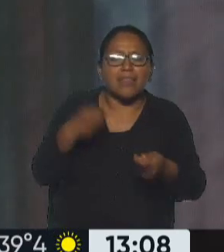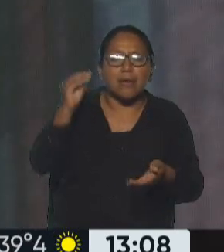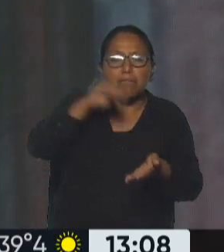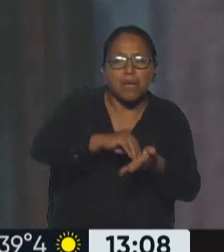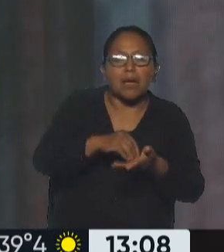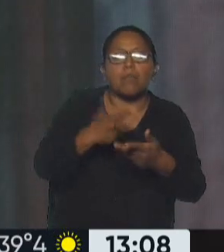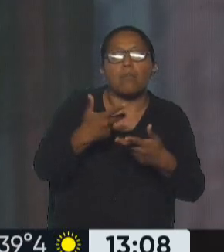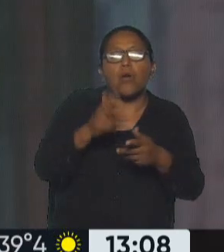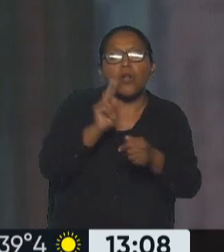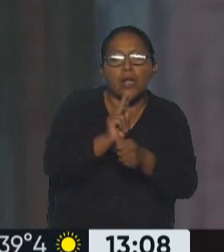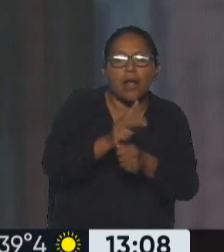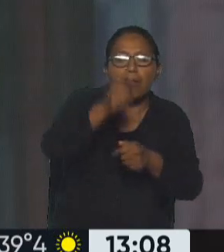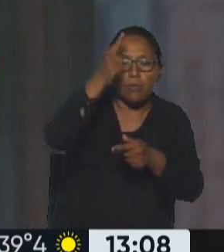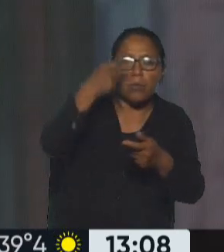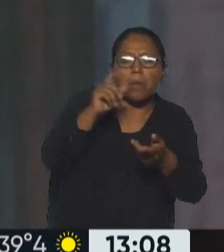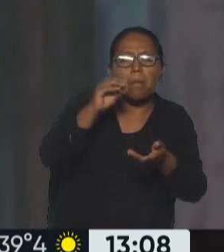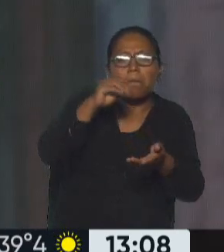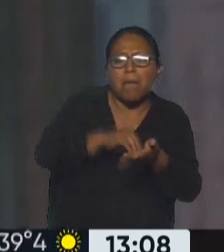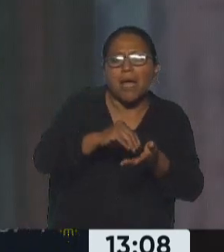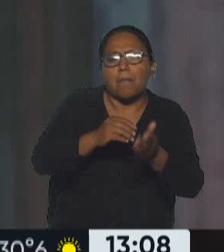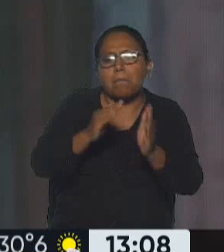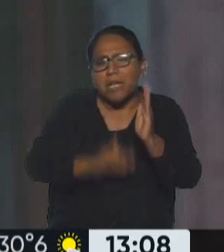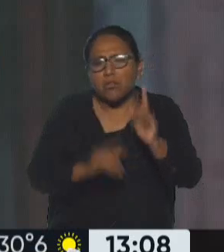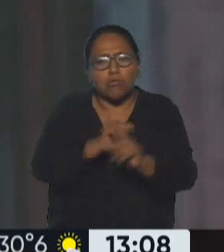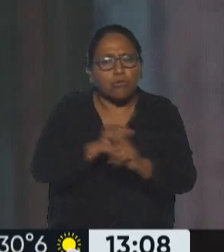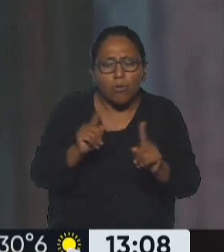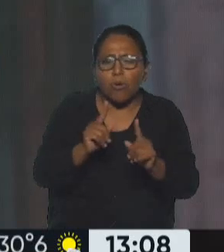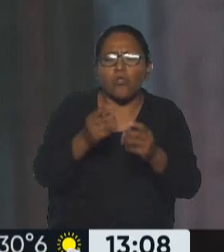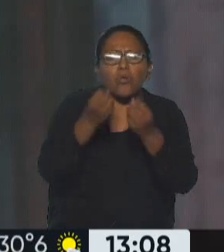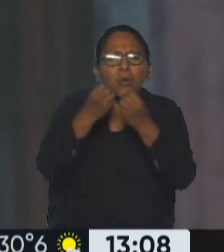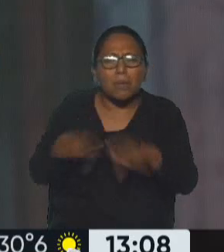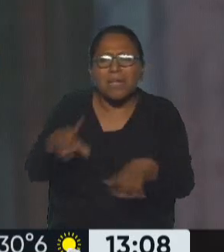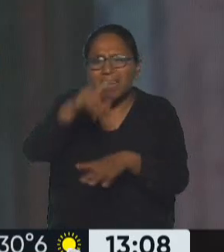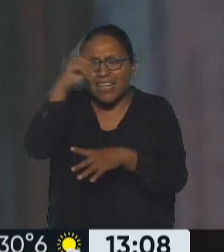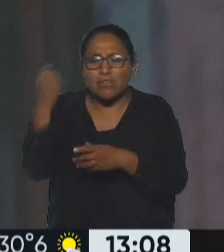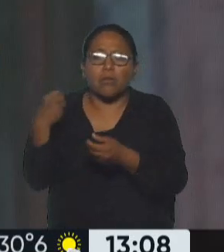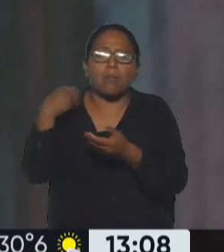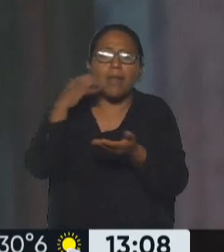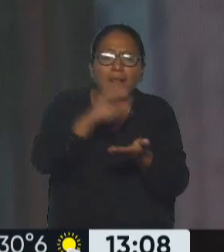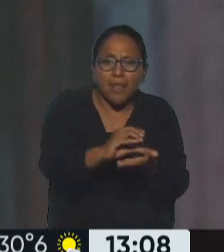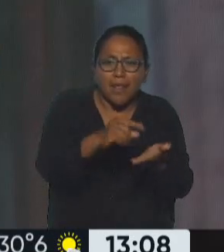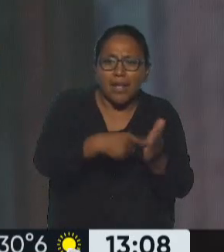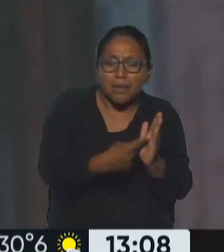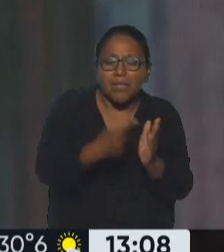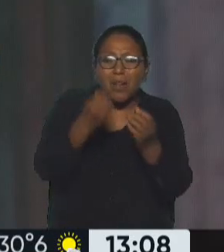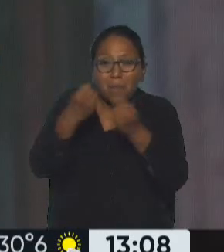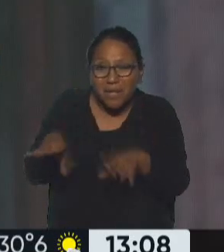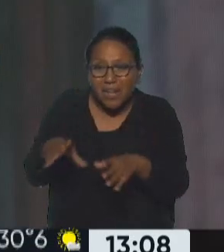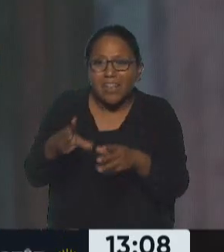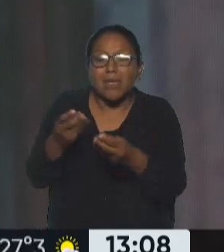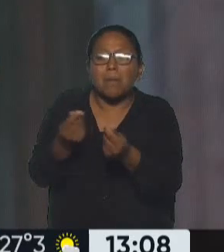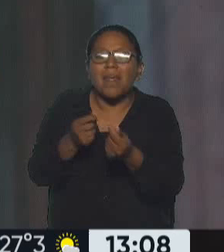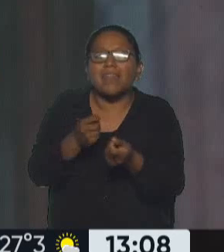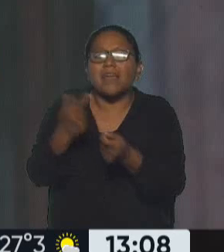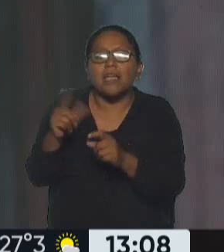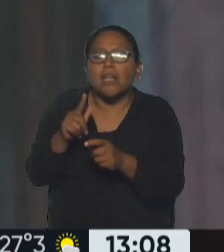por sostener la seguridad ni un peso más ni un peso menos todo lo que pierde nación por dárselo a la ciudad de Buenos Aires es plata